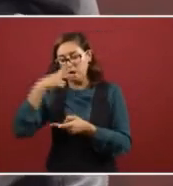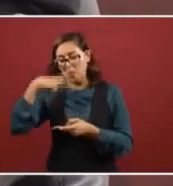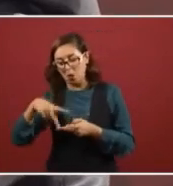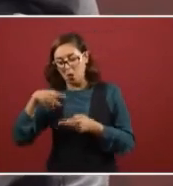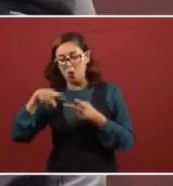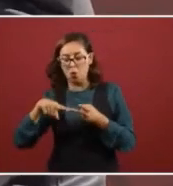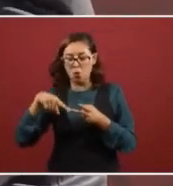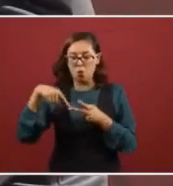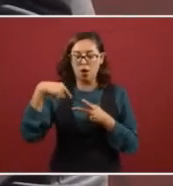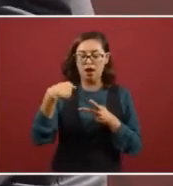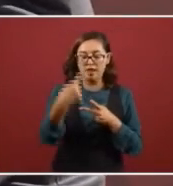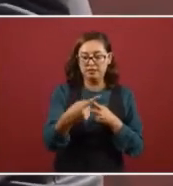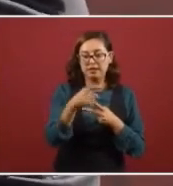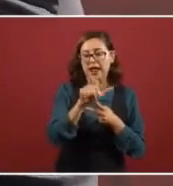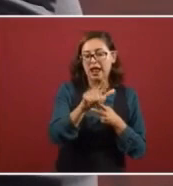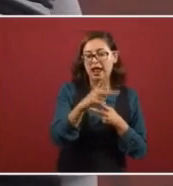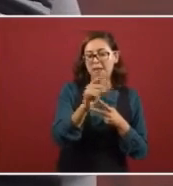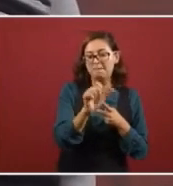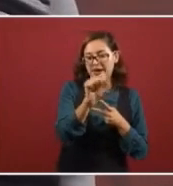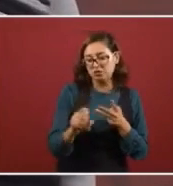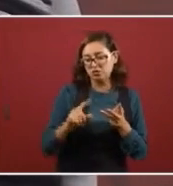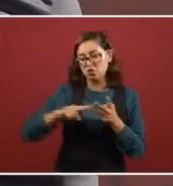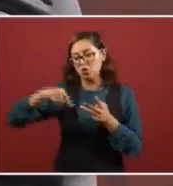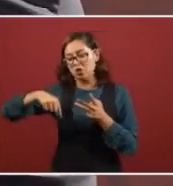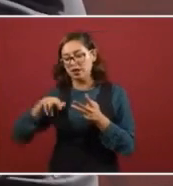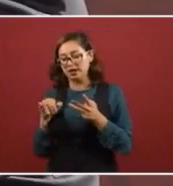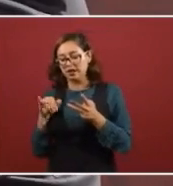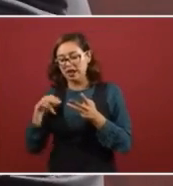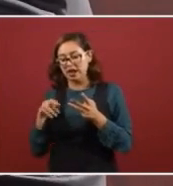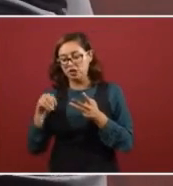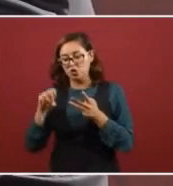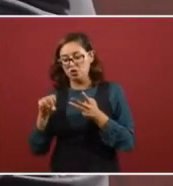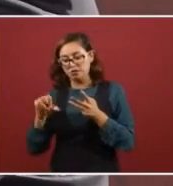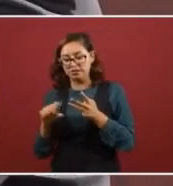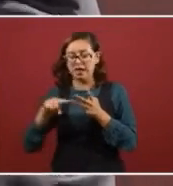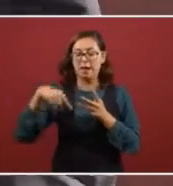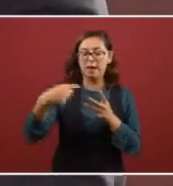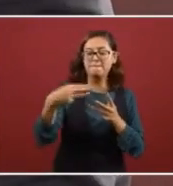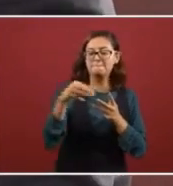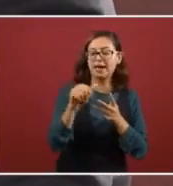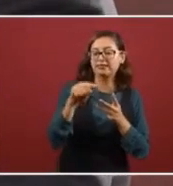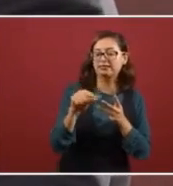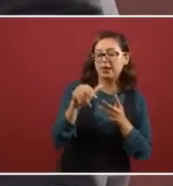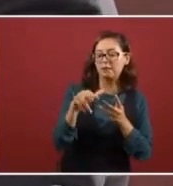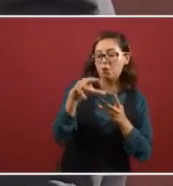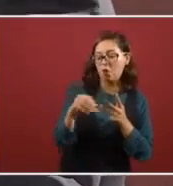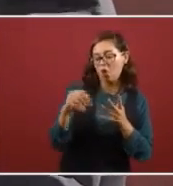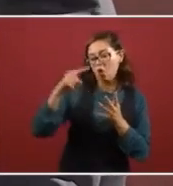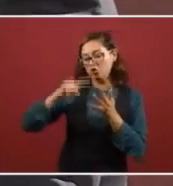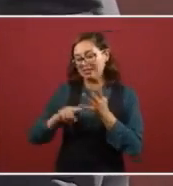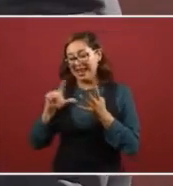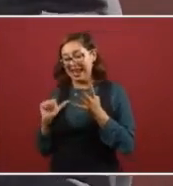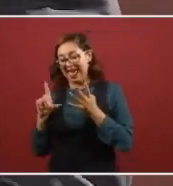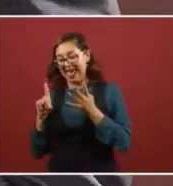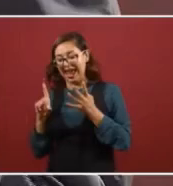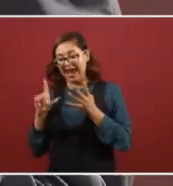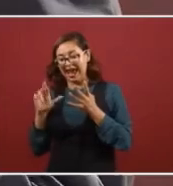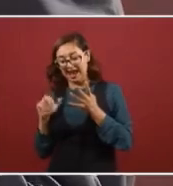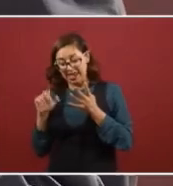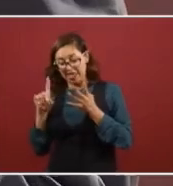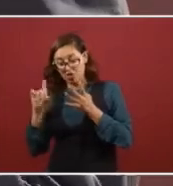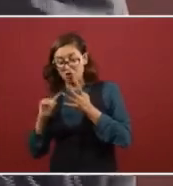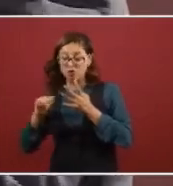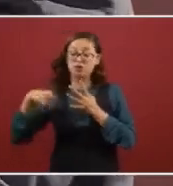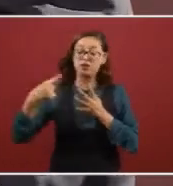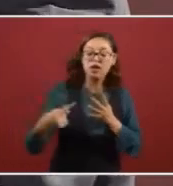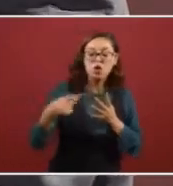Paso, Matamoros, Matamoros, Reynosa, Laredo y Nuevo Laredo. and Entonces, Nebonato. Eso ya está acordado y para nosotros So,